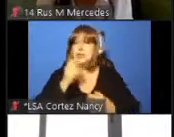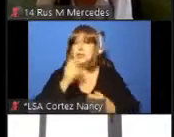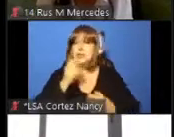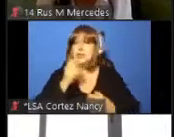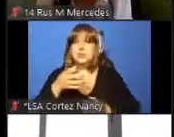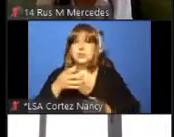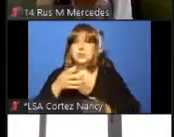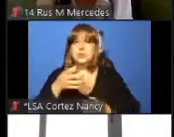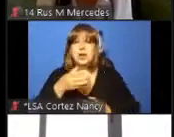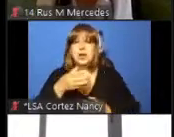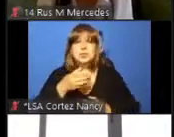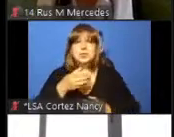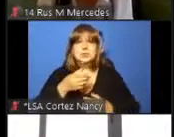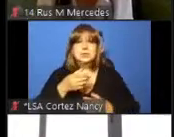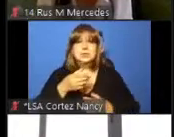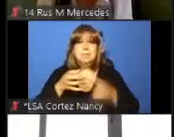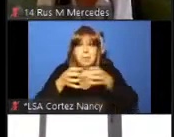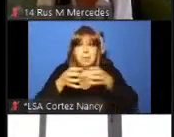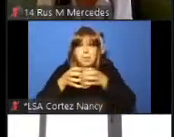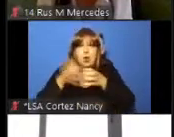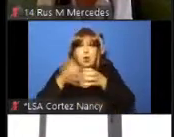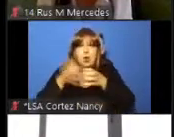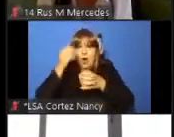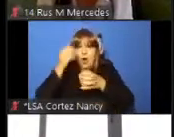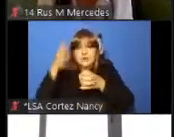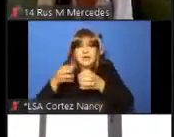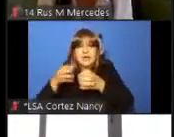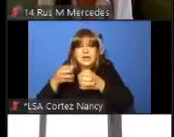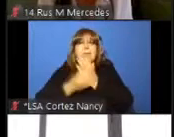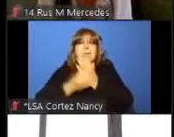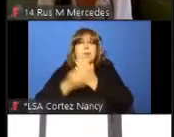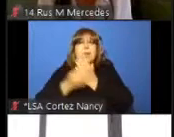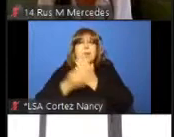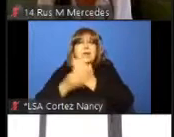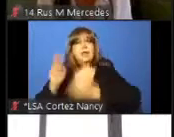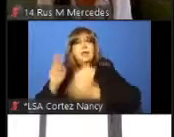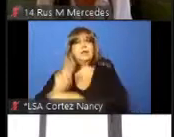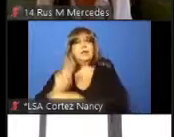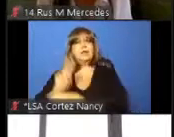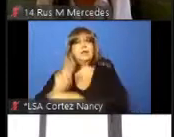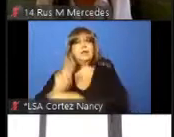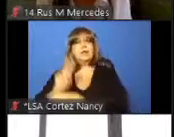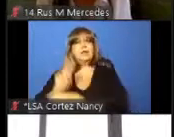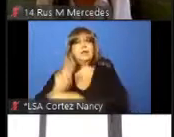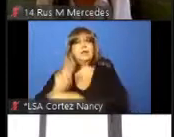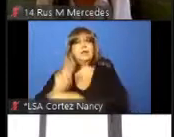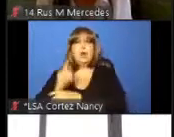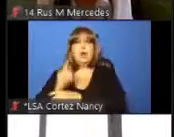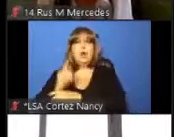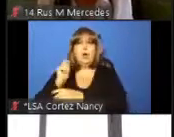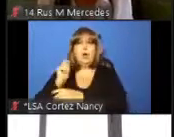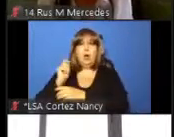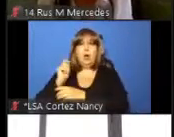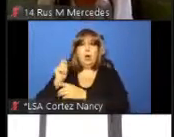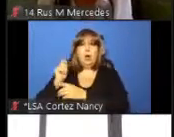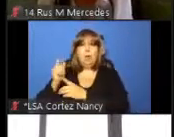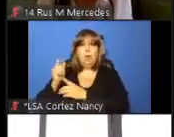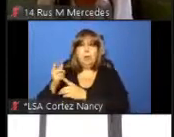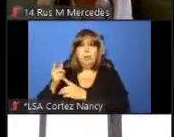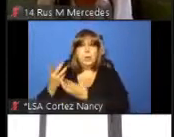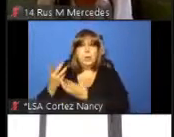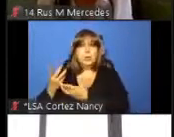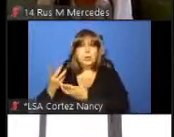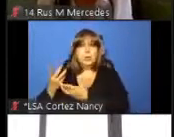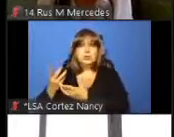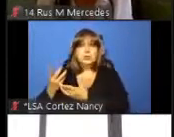en los organismos oficiales en el propio ministerio de seguridad no se sientan manuel servicio penitenciario de qué pero sale información todo el